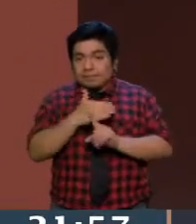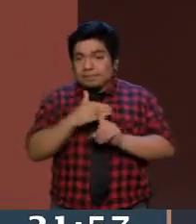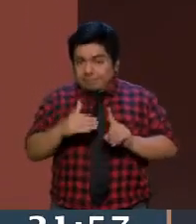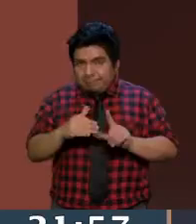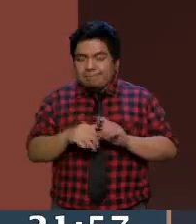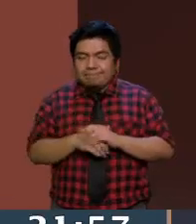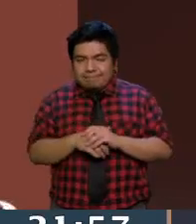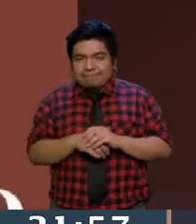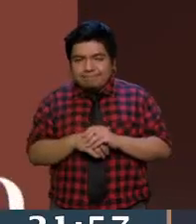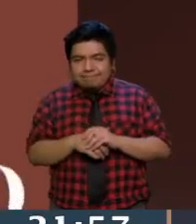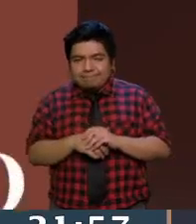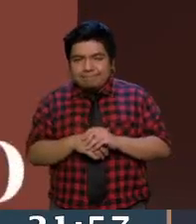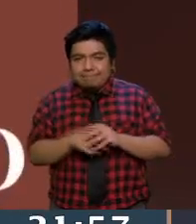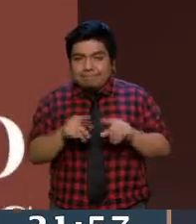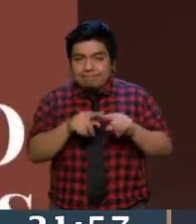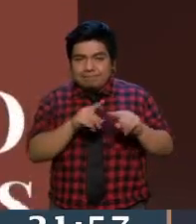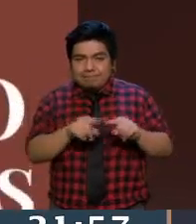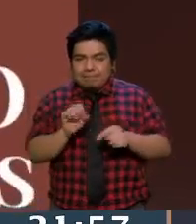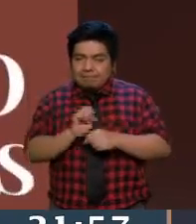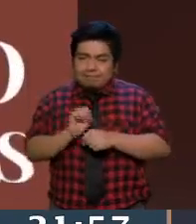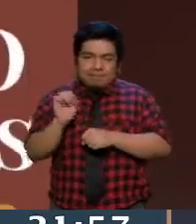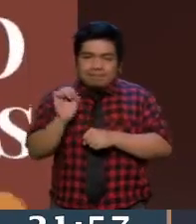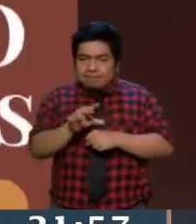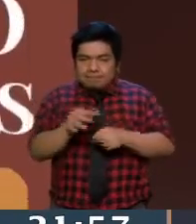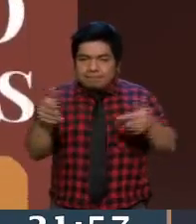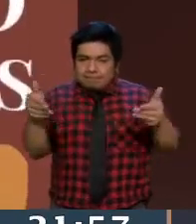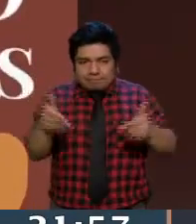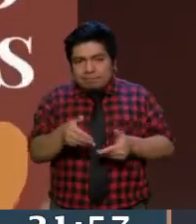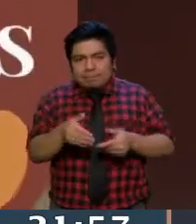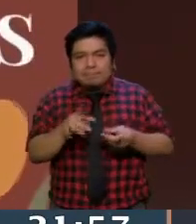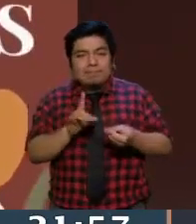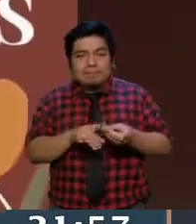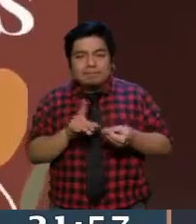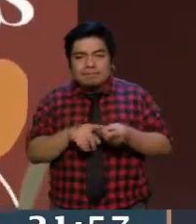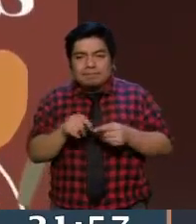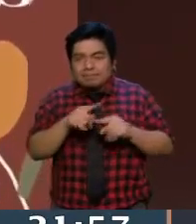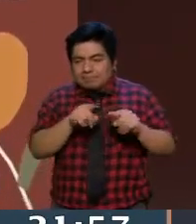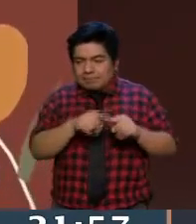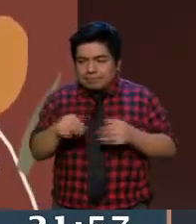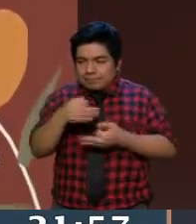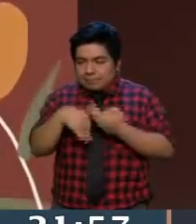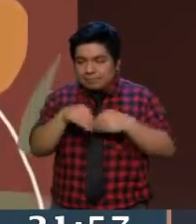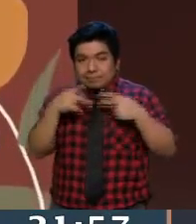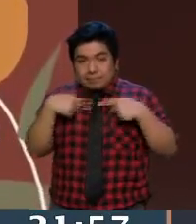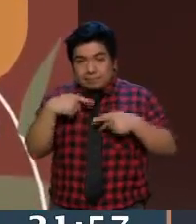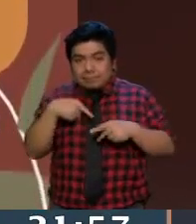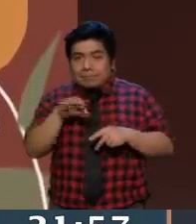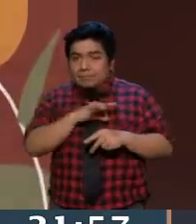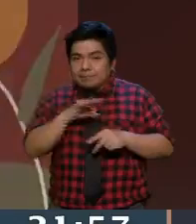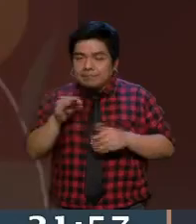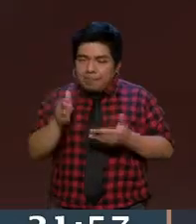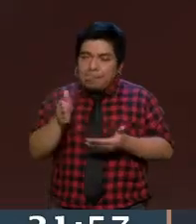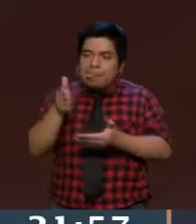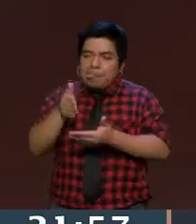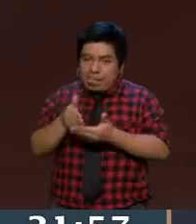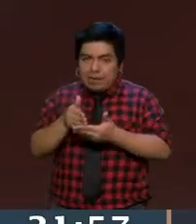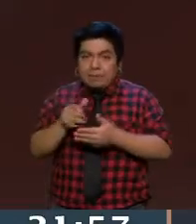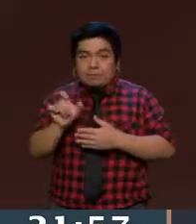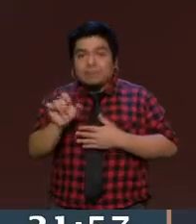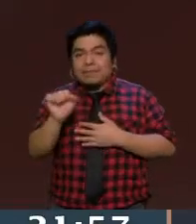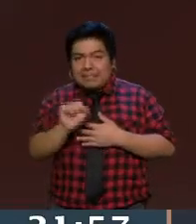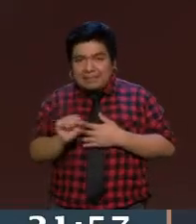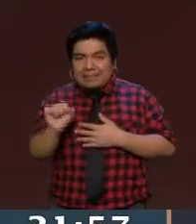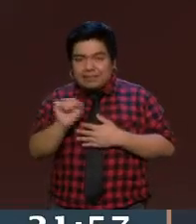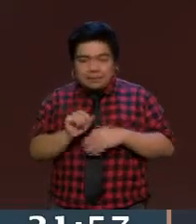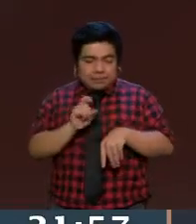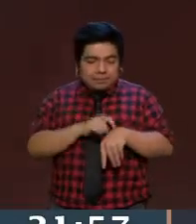y va a haber un lanzamiento así presencial con los conductores para que vayan a platicar con ellos este sábado